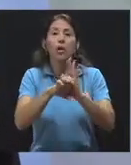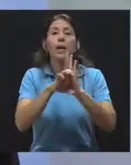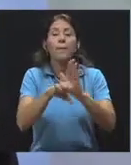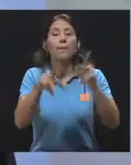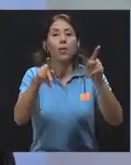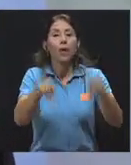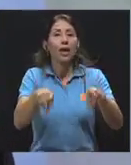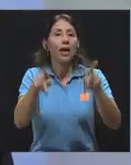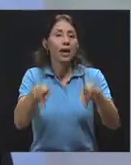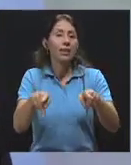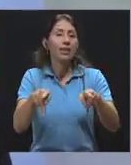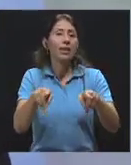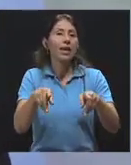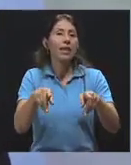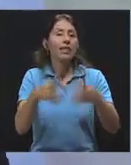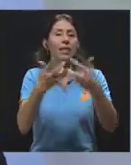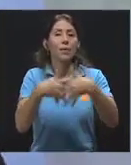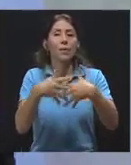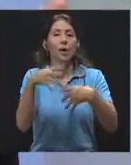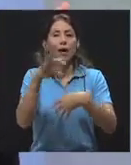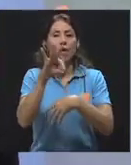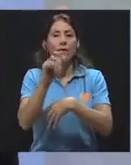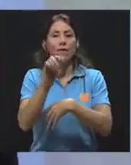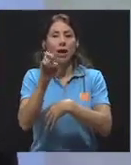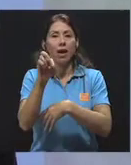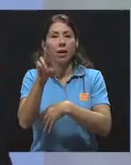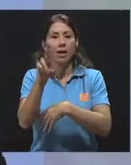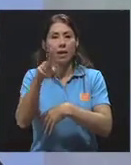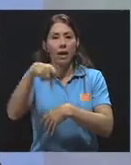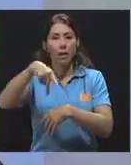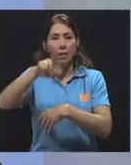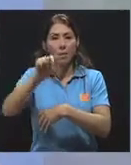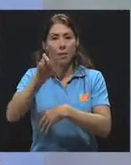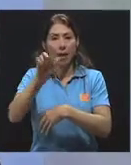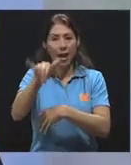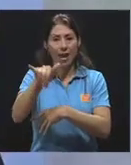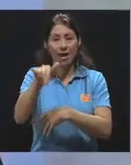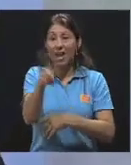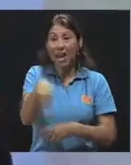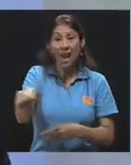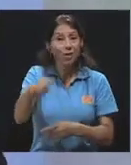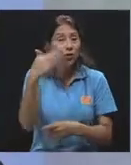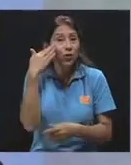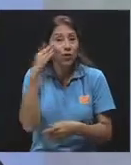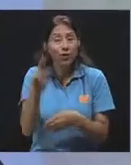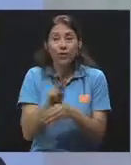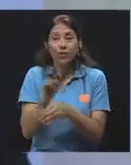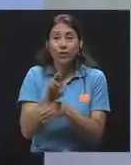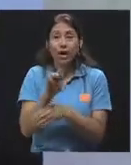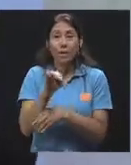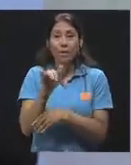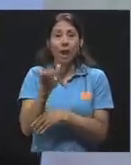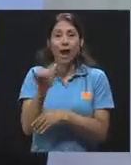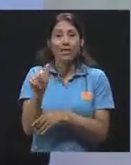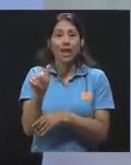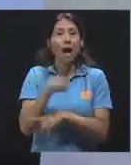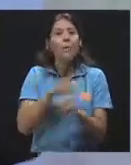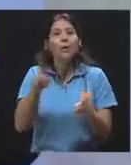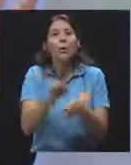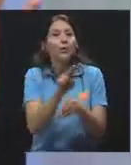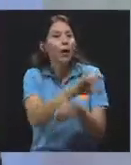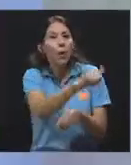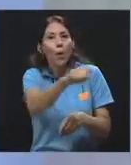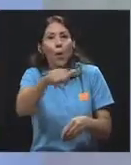vienen del caso de Fairplay. Ajá, no sabían usar Maya, pero, ajá, usan un montón de softwares de programación, de diseño, de